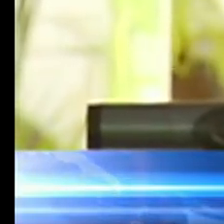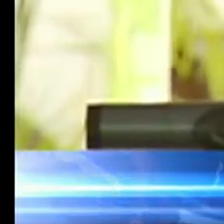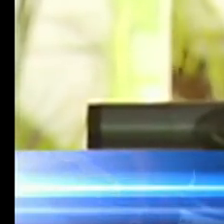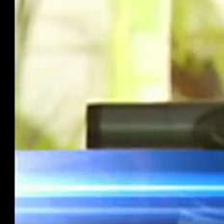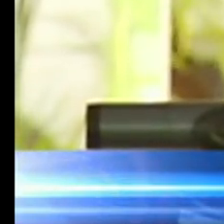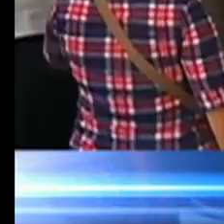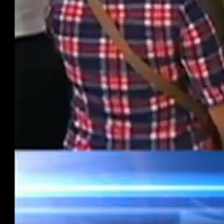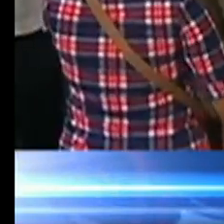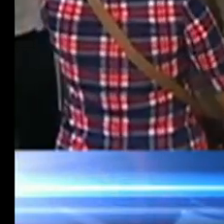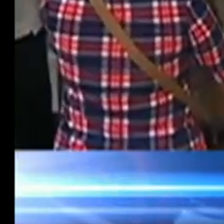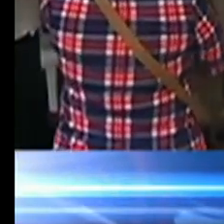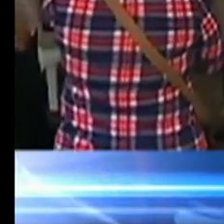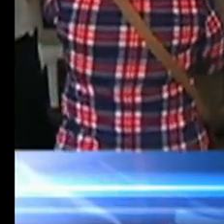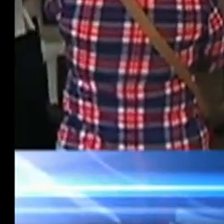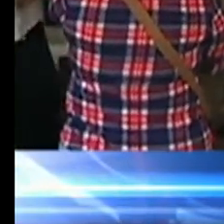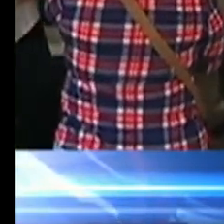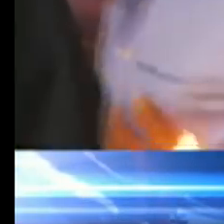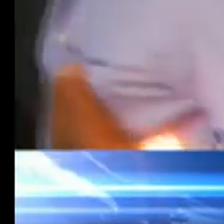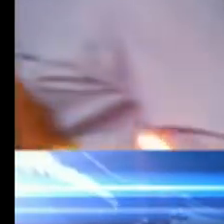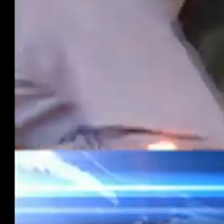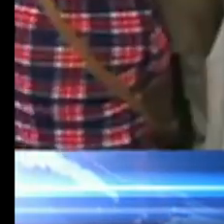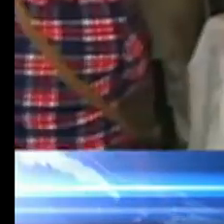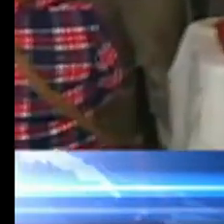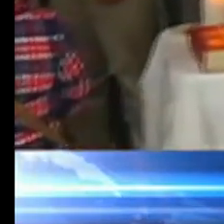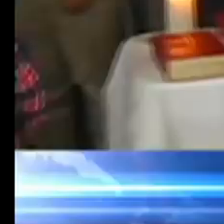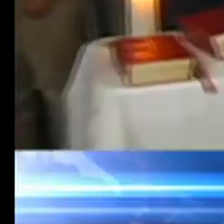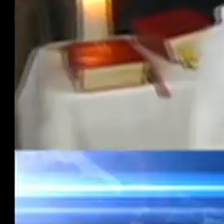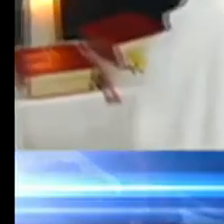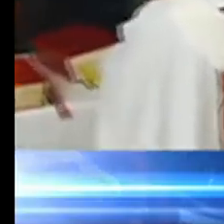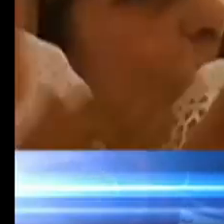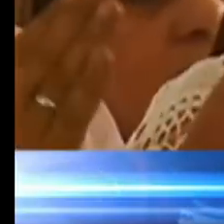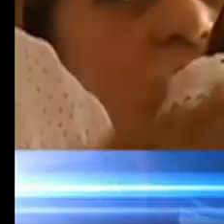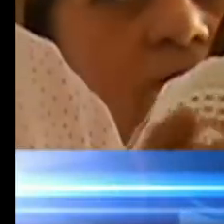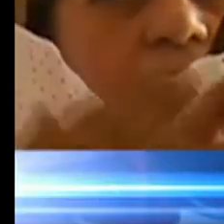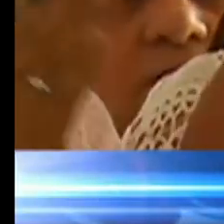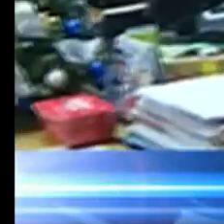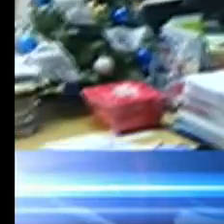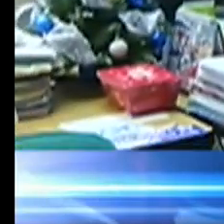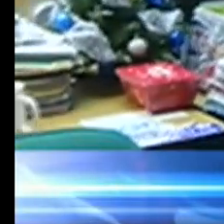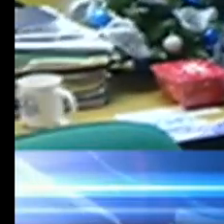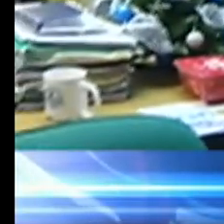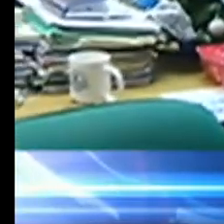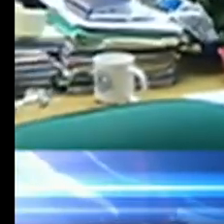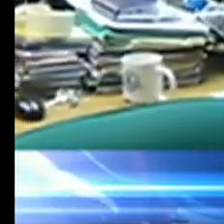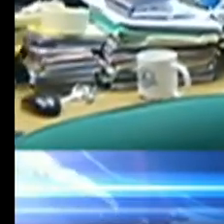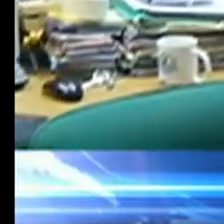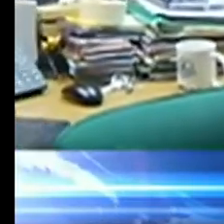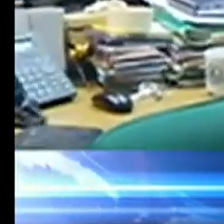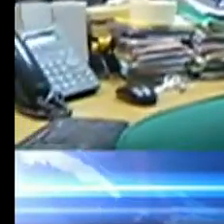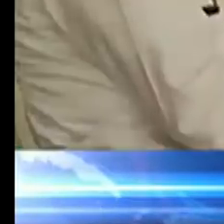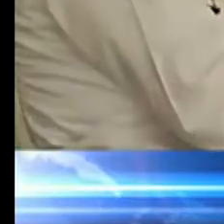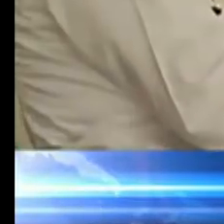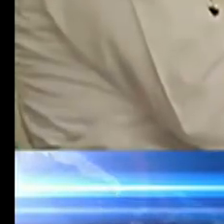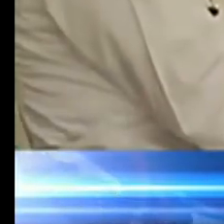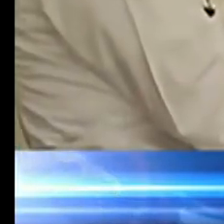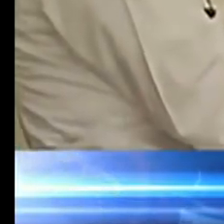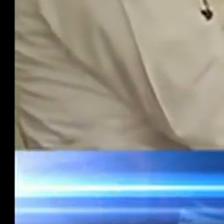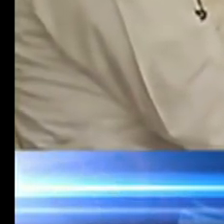Personal de RTS compartió momentos de recogimiento y fe durante la misa de